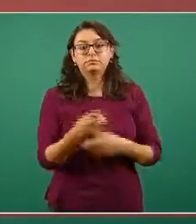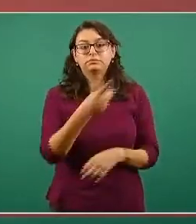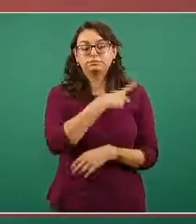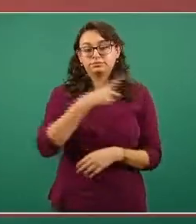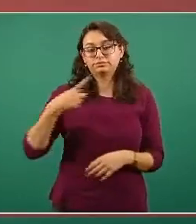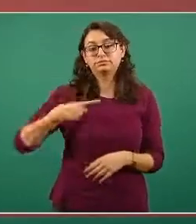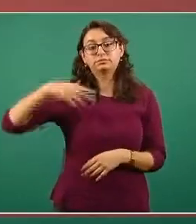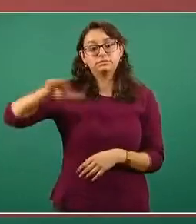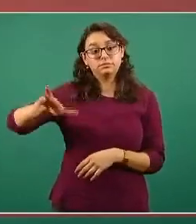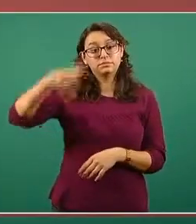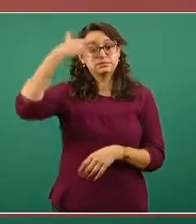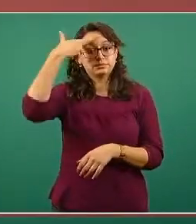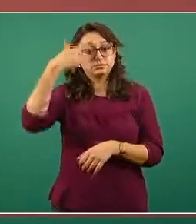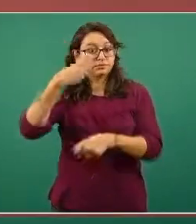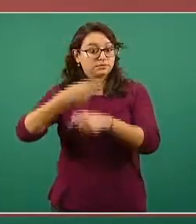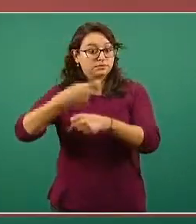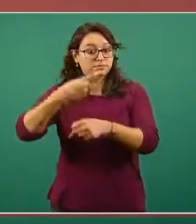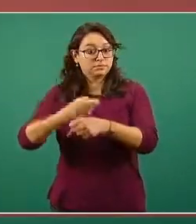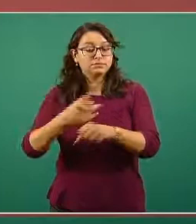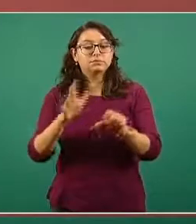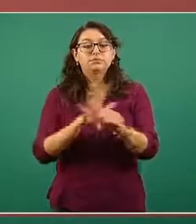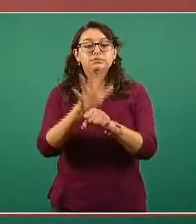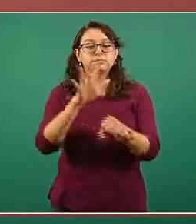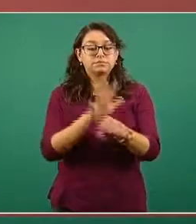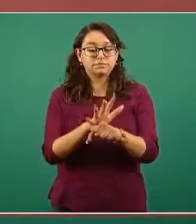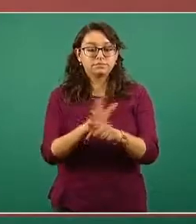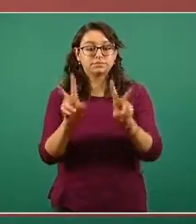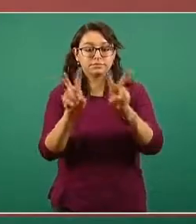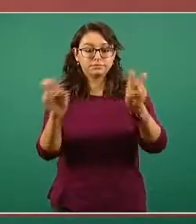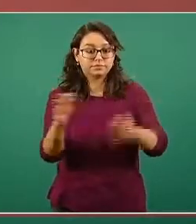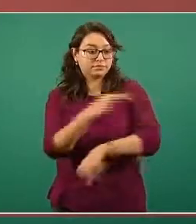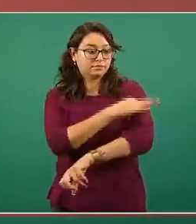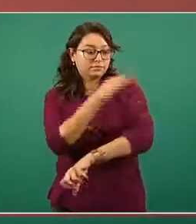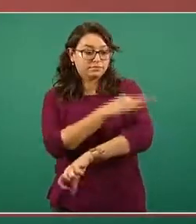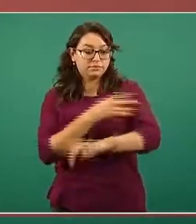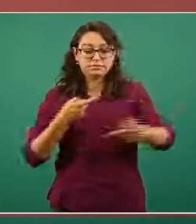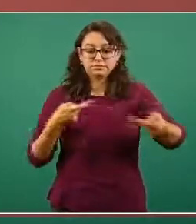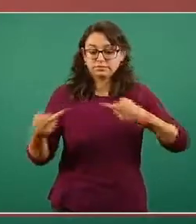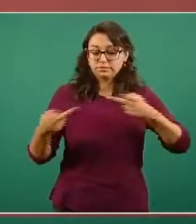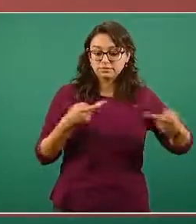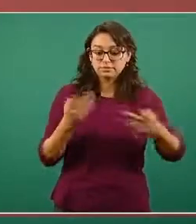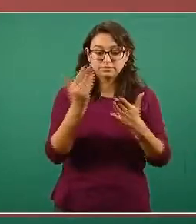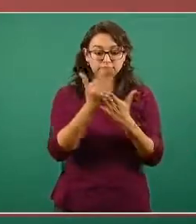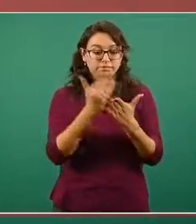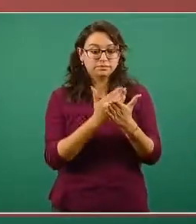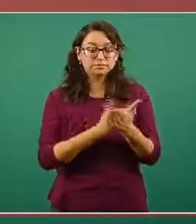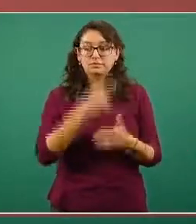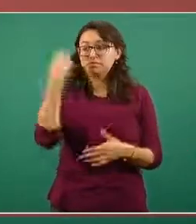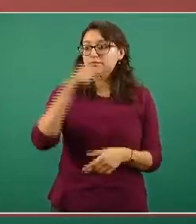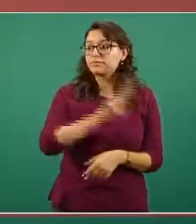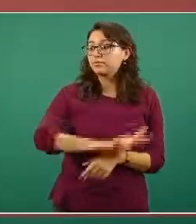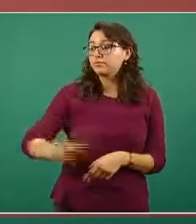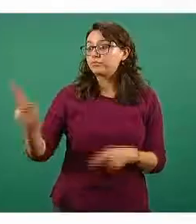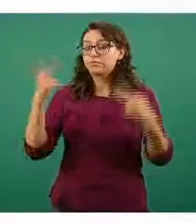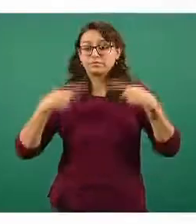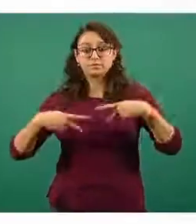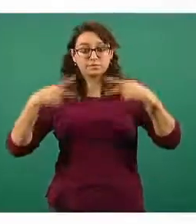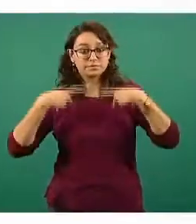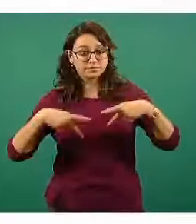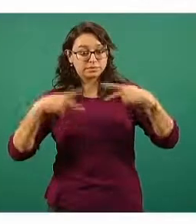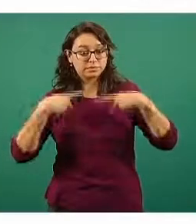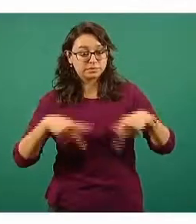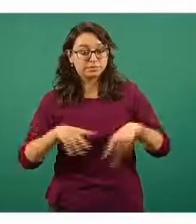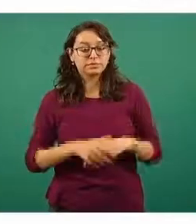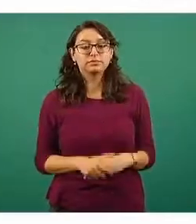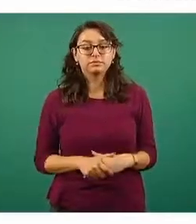lugar que el plan de vacunación es un plan que tiene como meta la cobertura universal de toda la población,